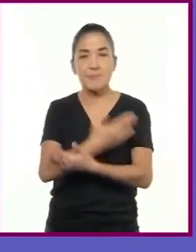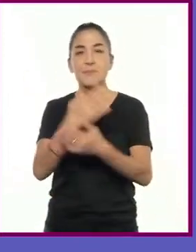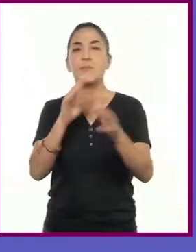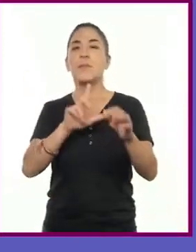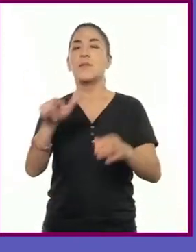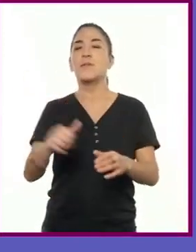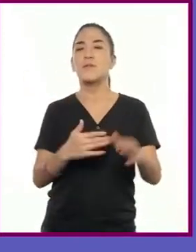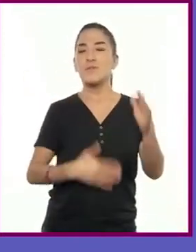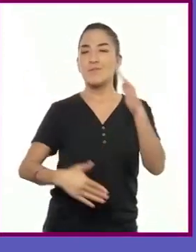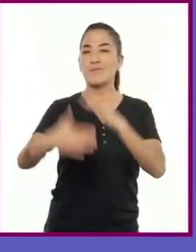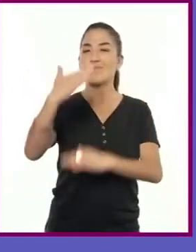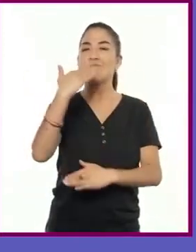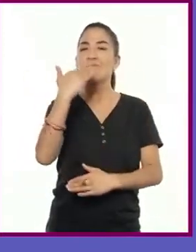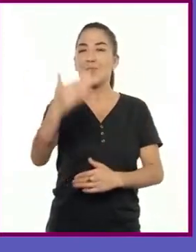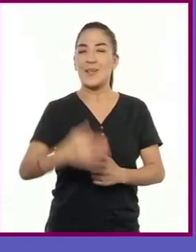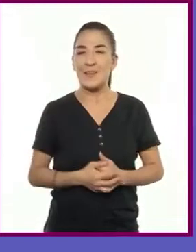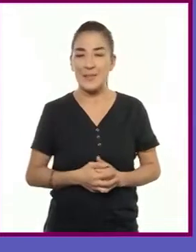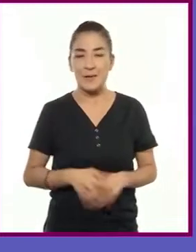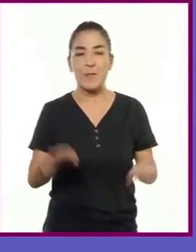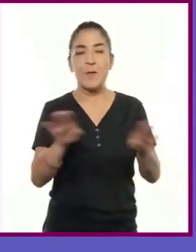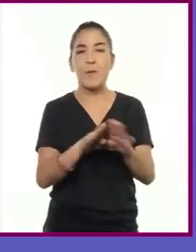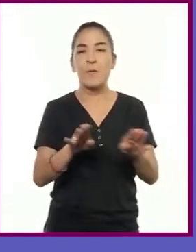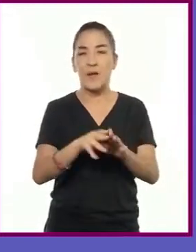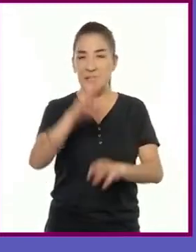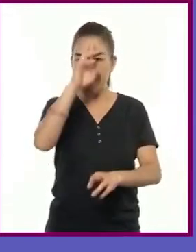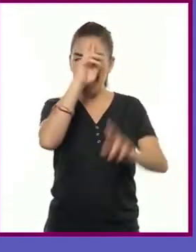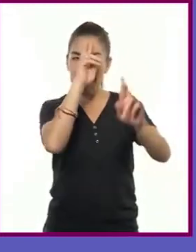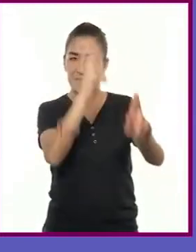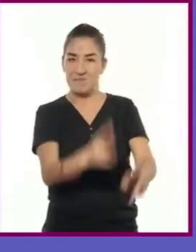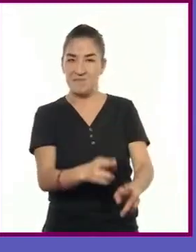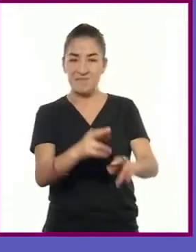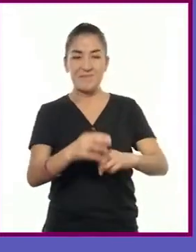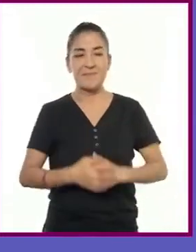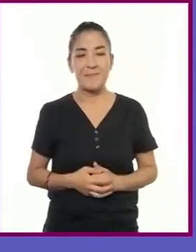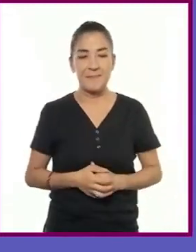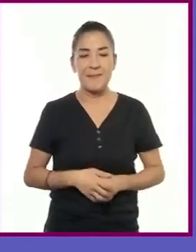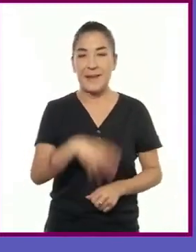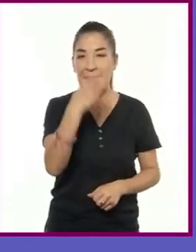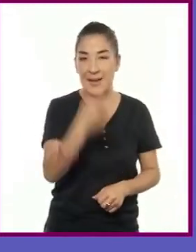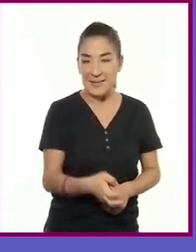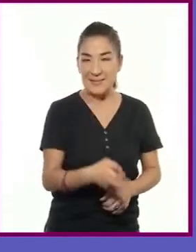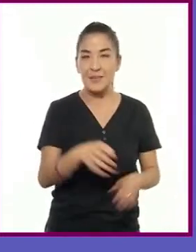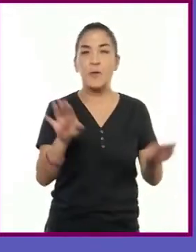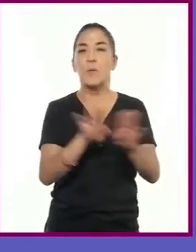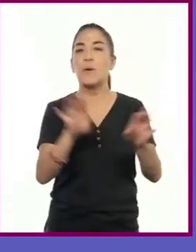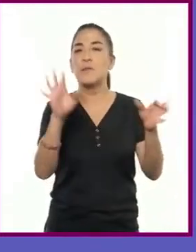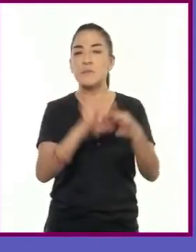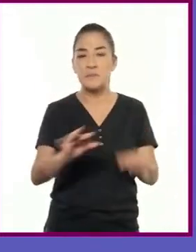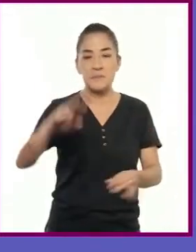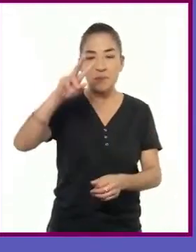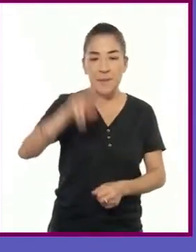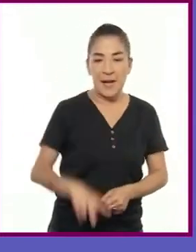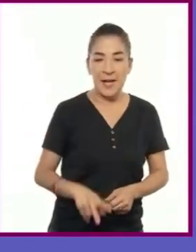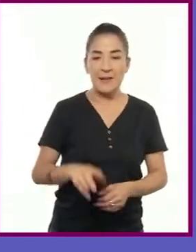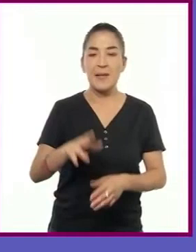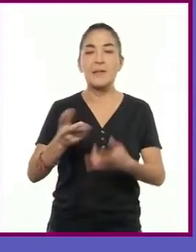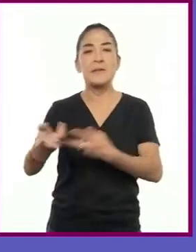dignidad pontificia e imperatoria. Y de esta verdad te pudiera